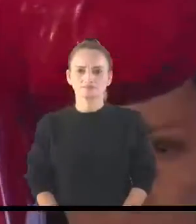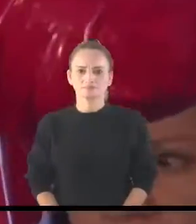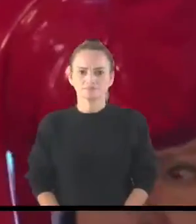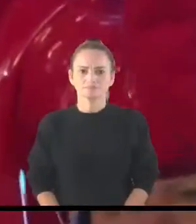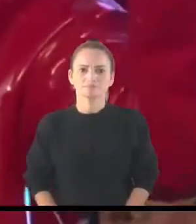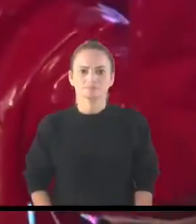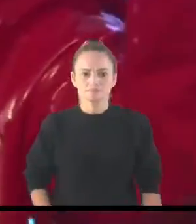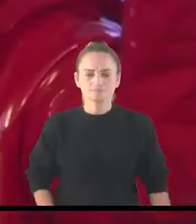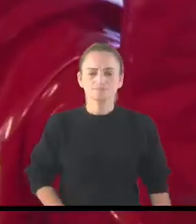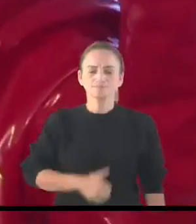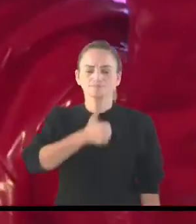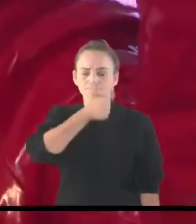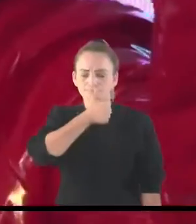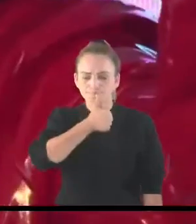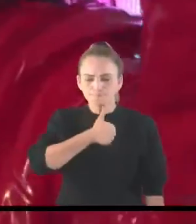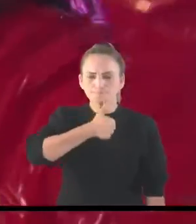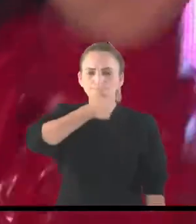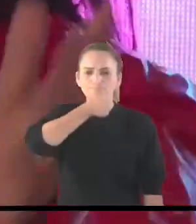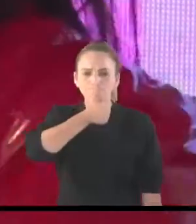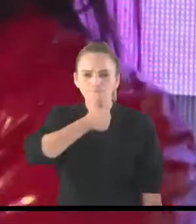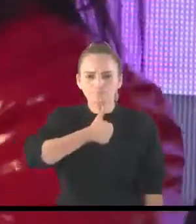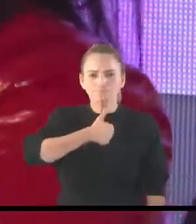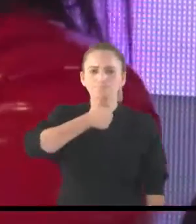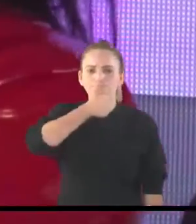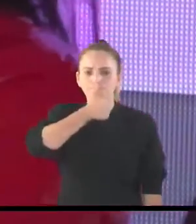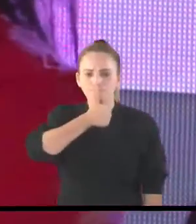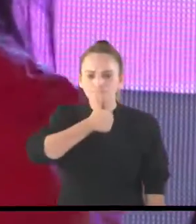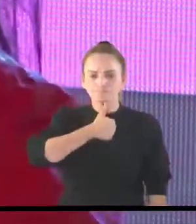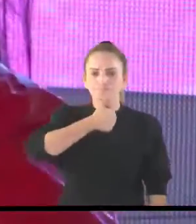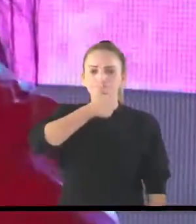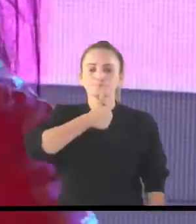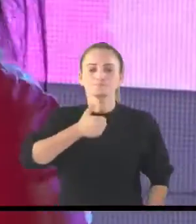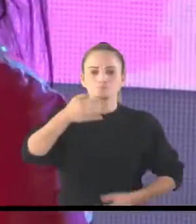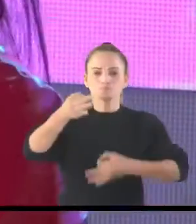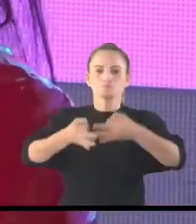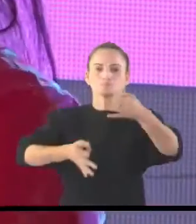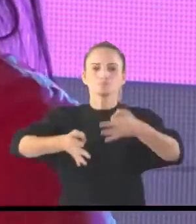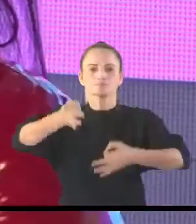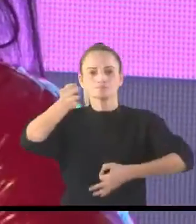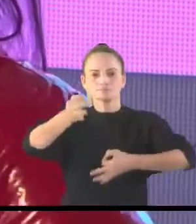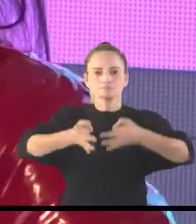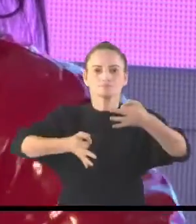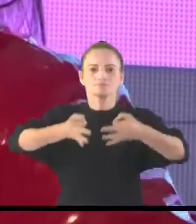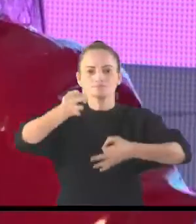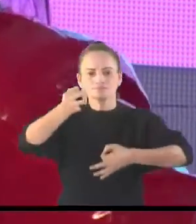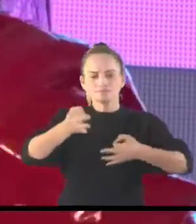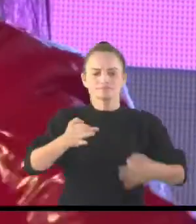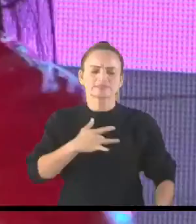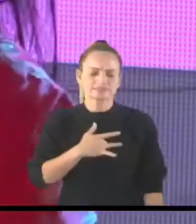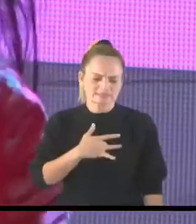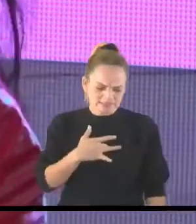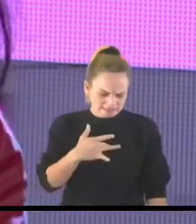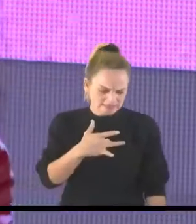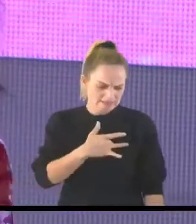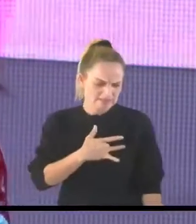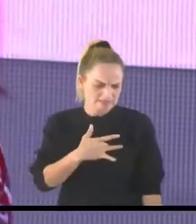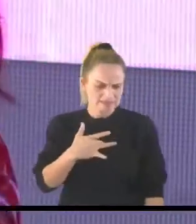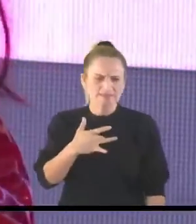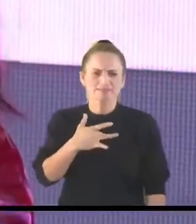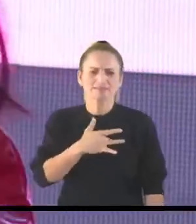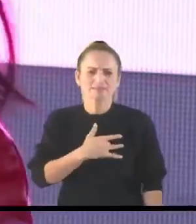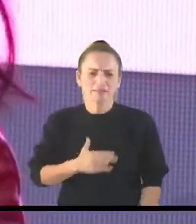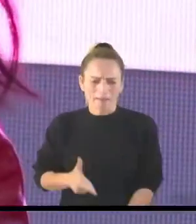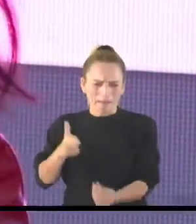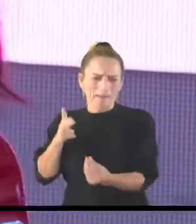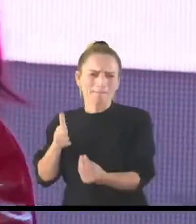Resignación, nunca tendremos ante la injusticia, porque el dolor de las